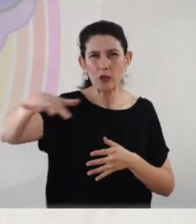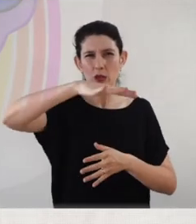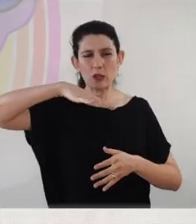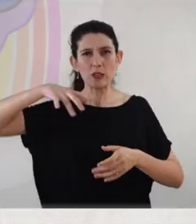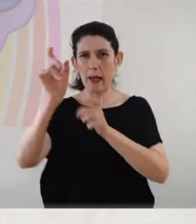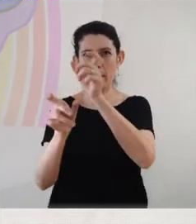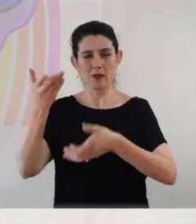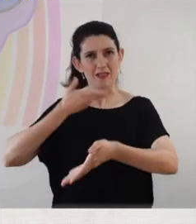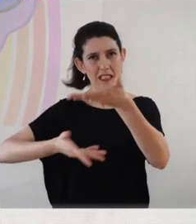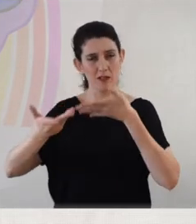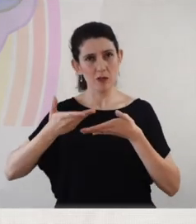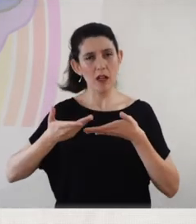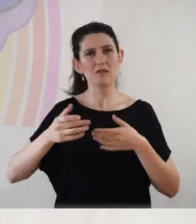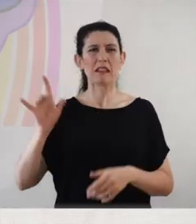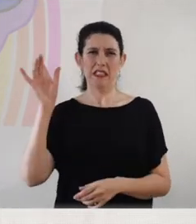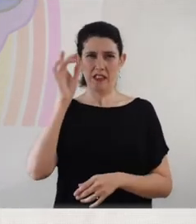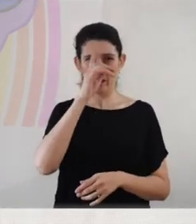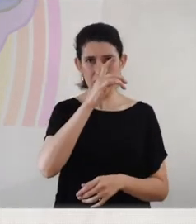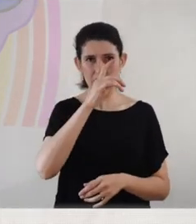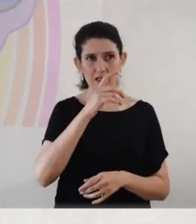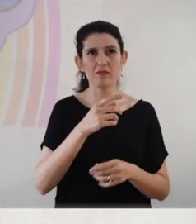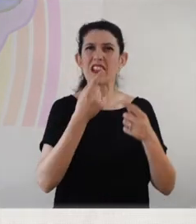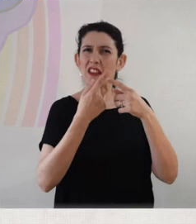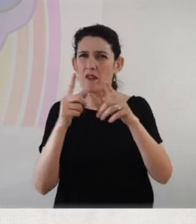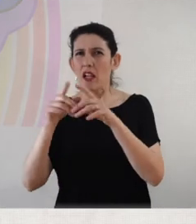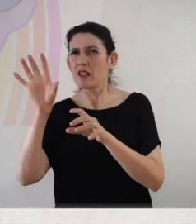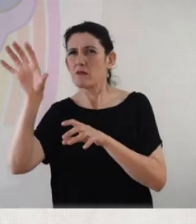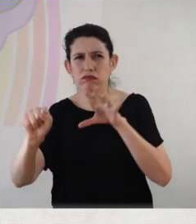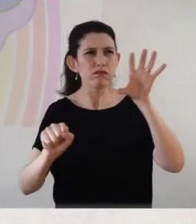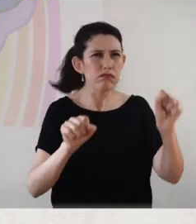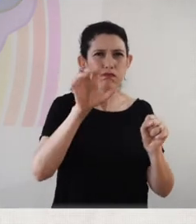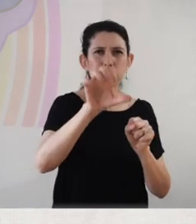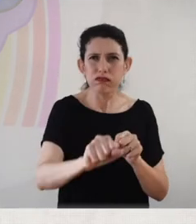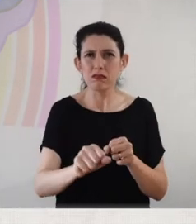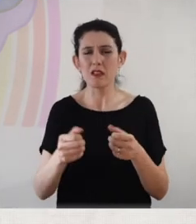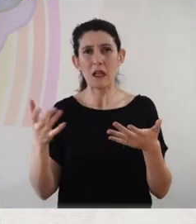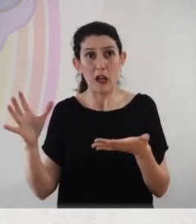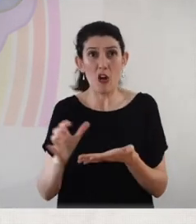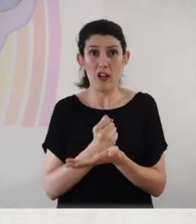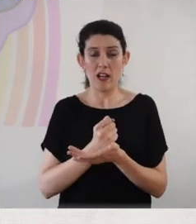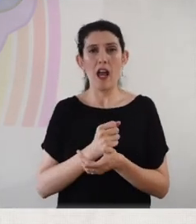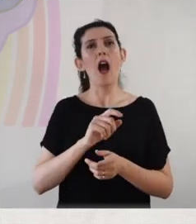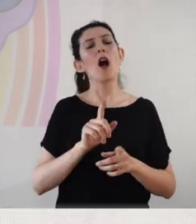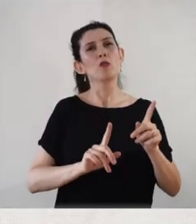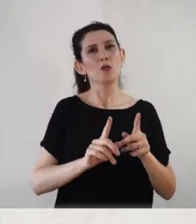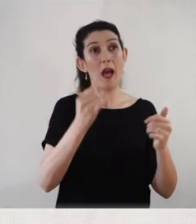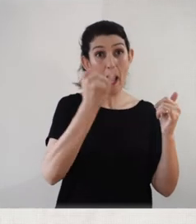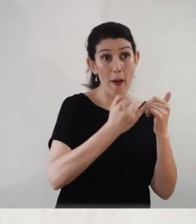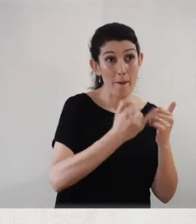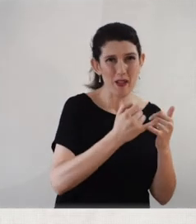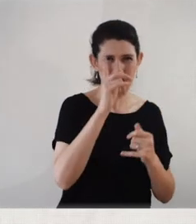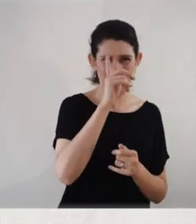bien. A algunos les cuesta ser amigos, entender los gestos, las bromas o incluso diferenciar entre amigos y conocidos.